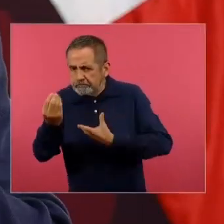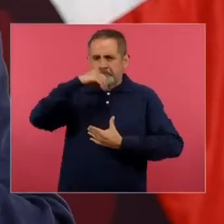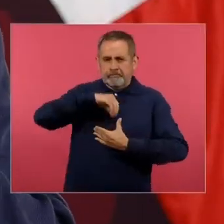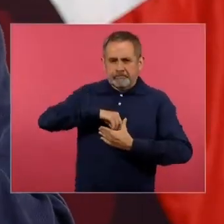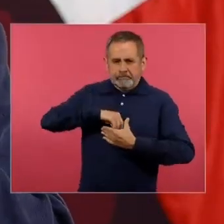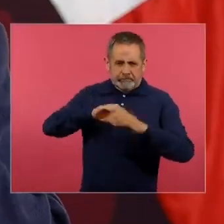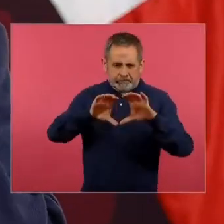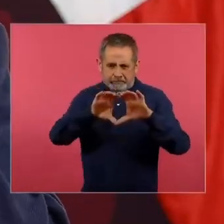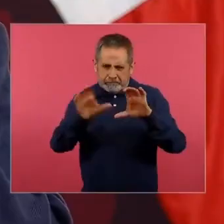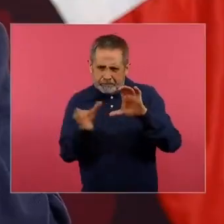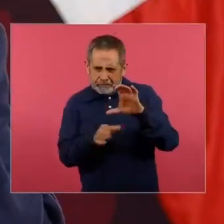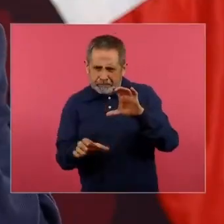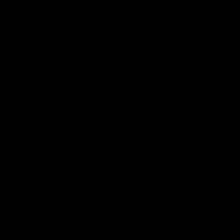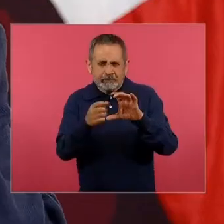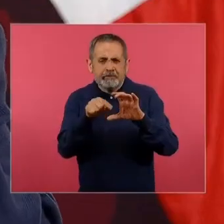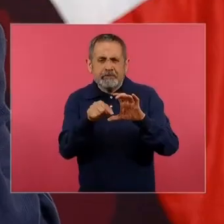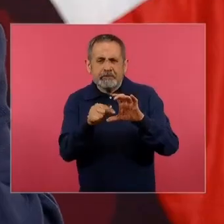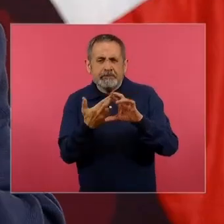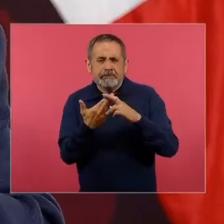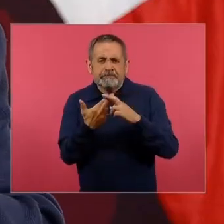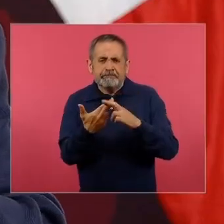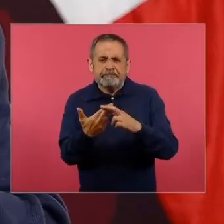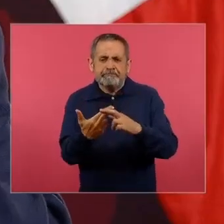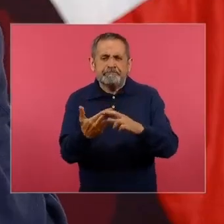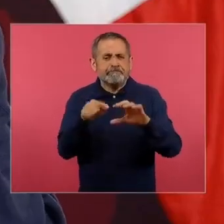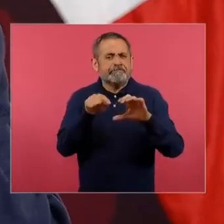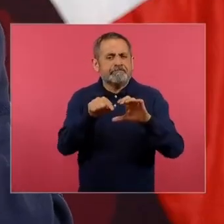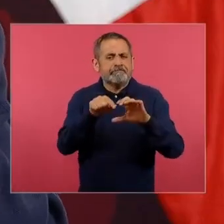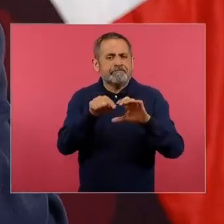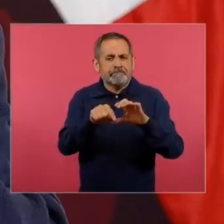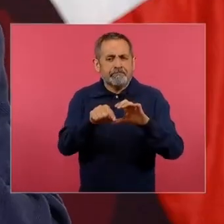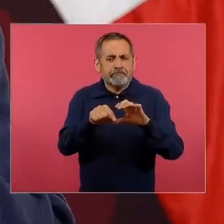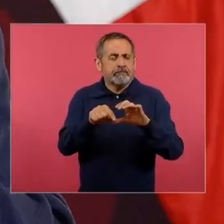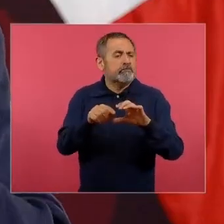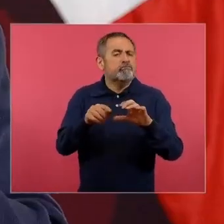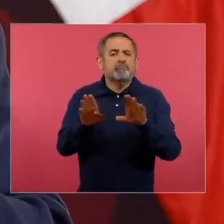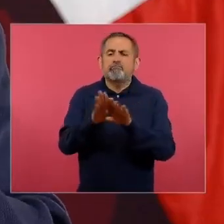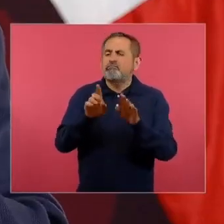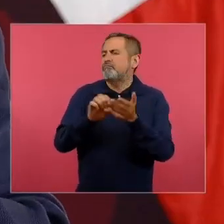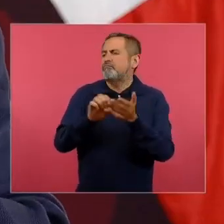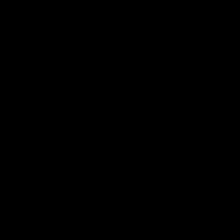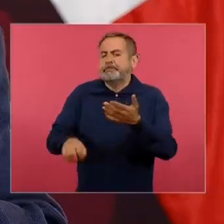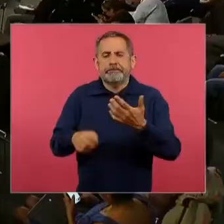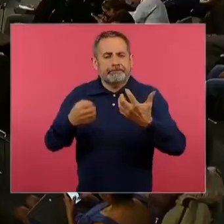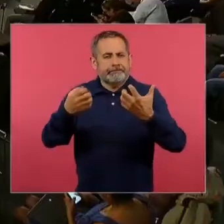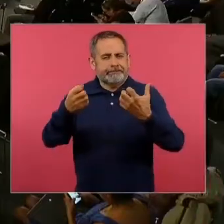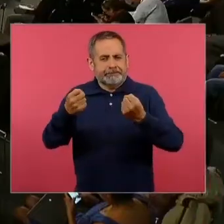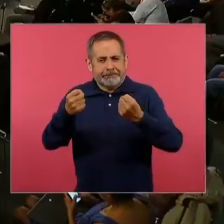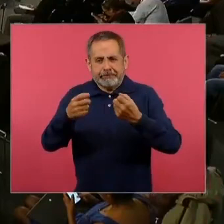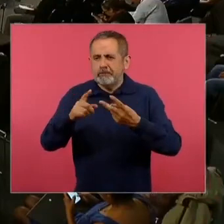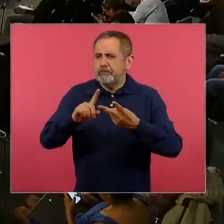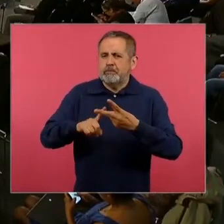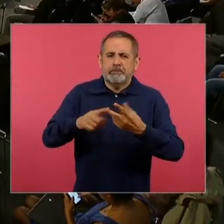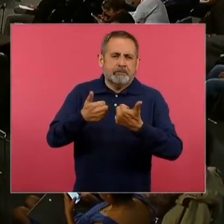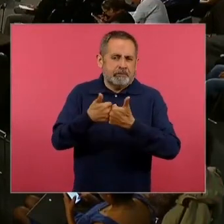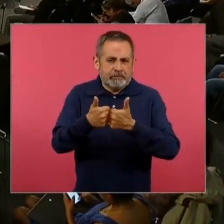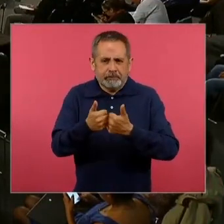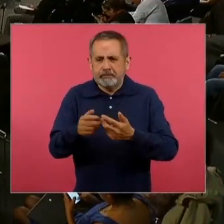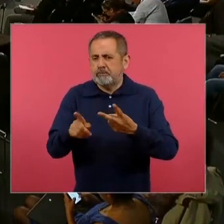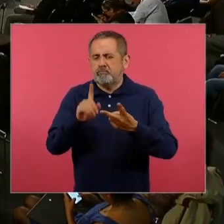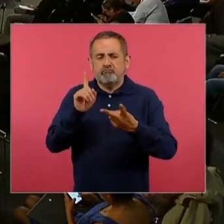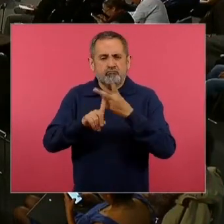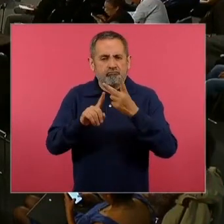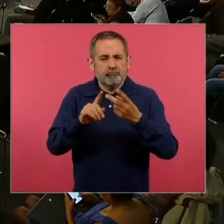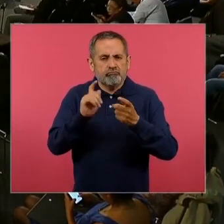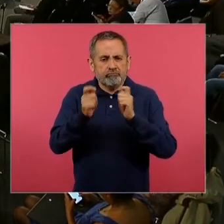Es decir, cuánto tiempo tarda una leche o tarda un pan o una fruta